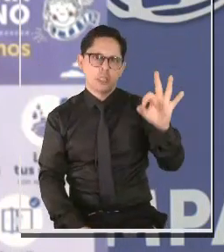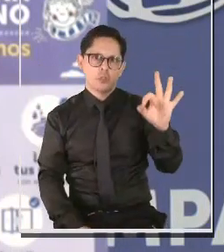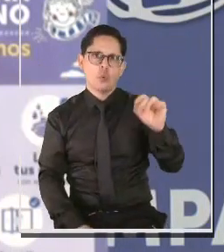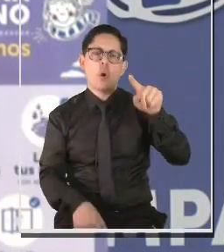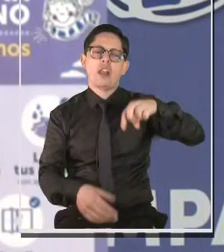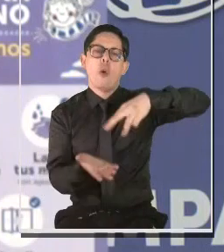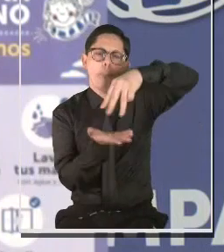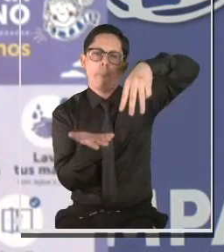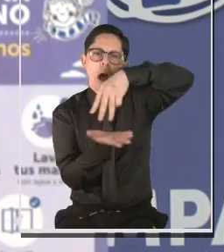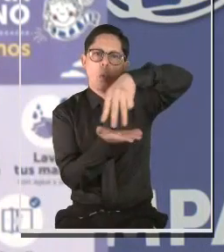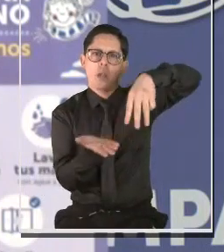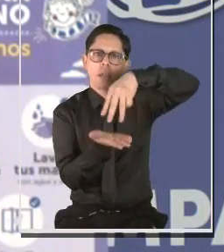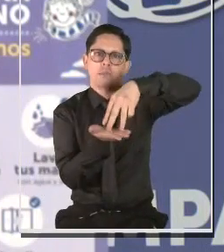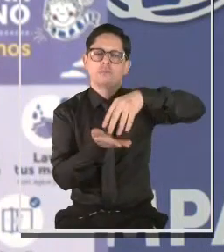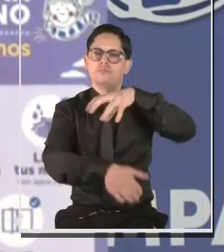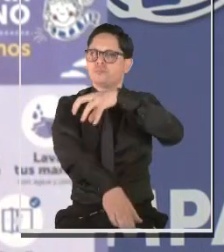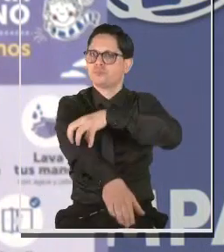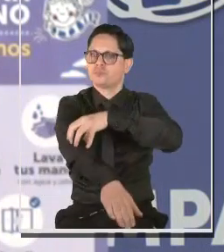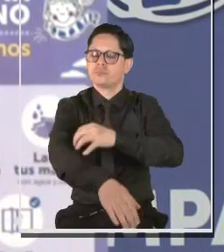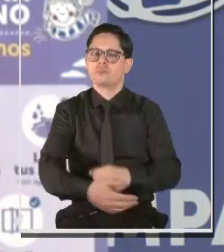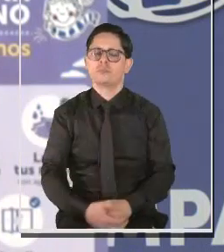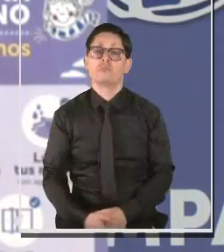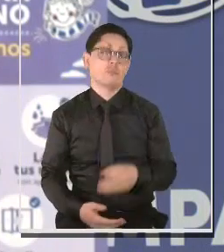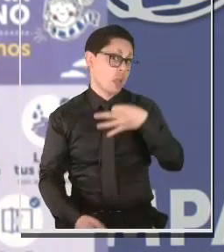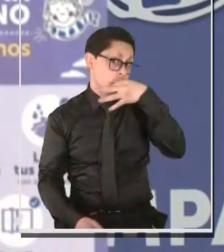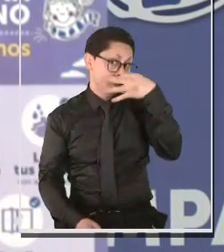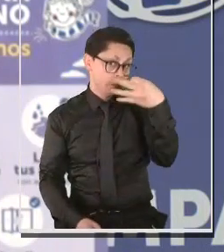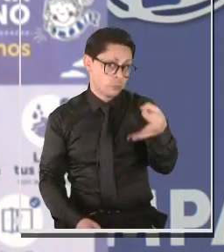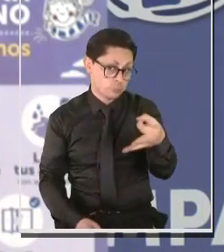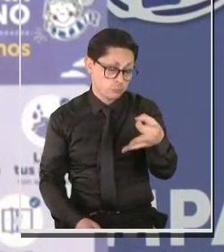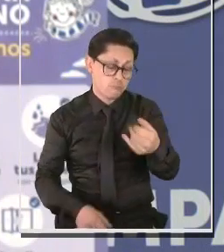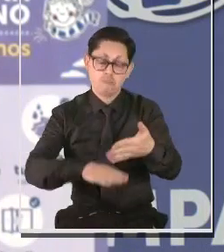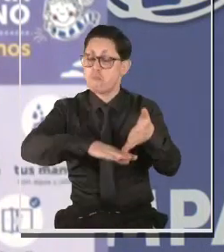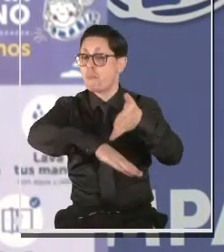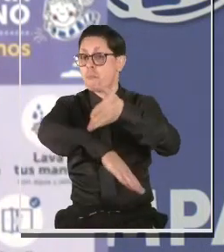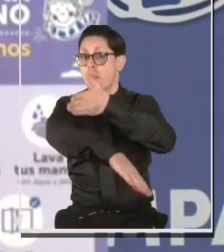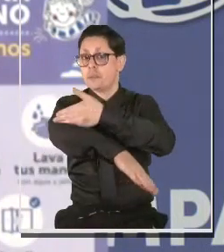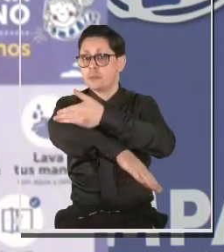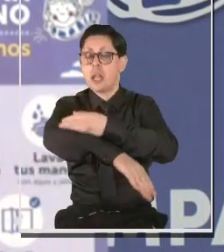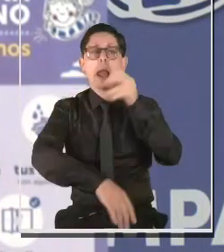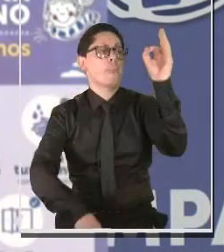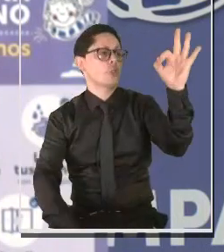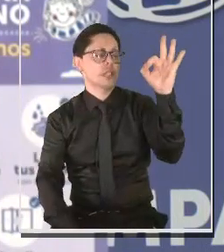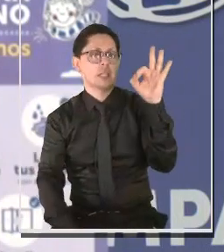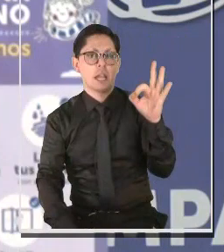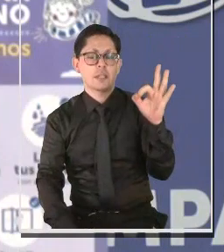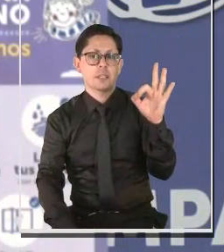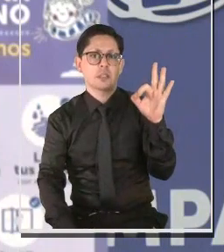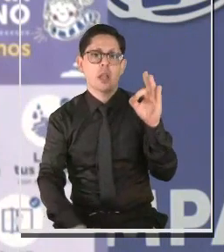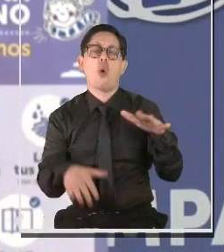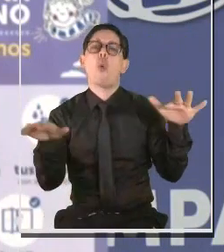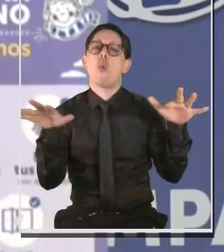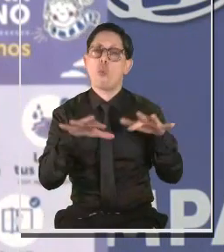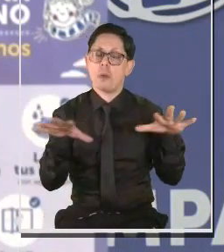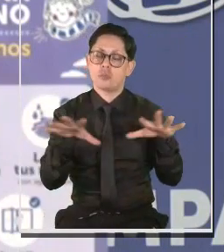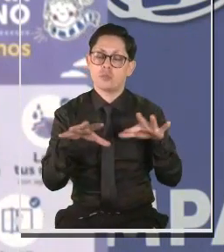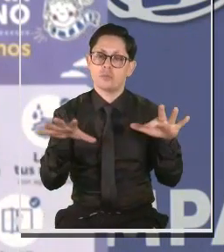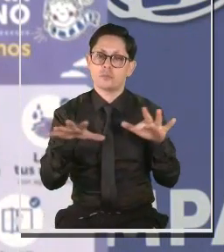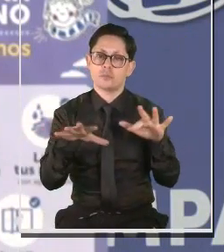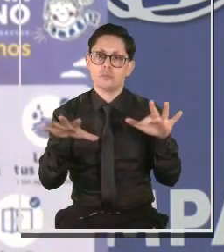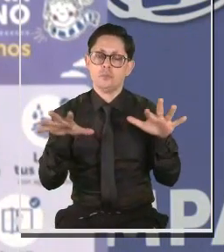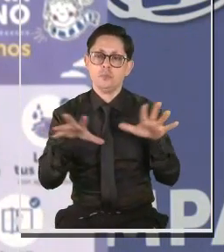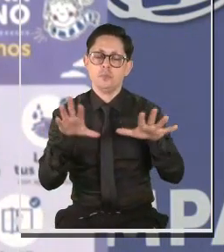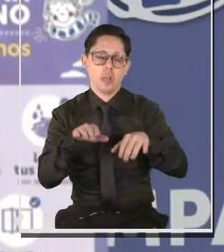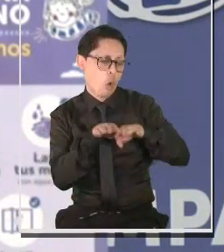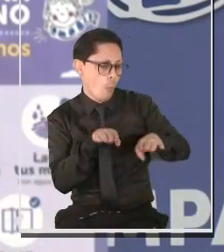de maule como hemos dicho permanentemente el porcentaje de ocupación de